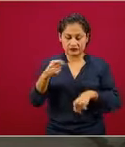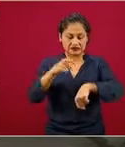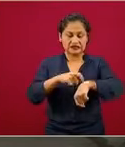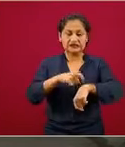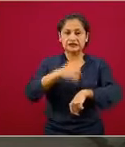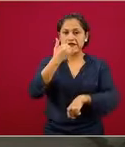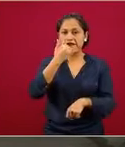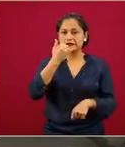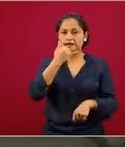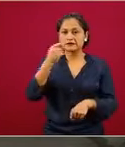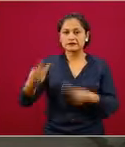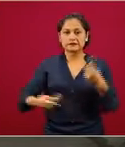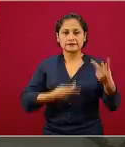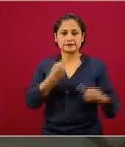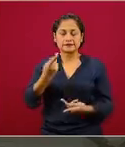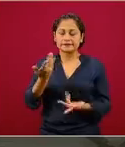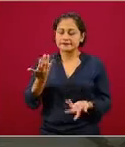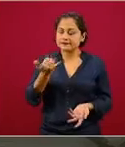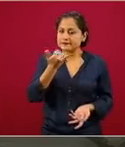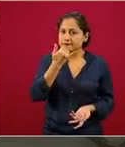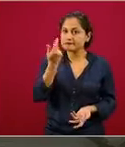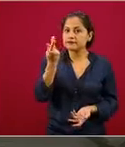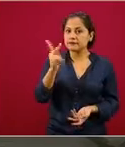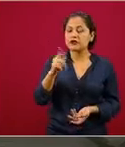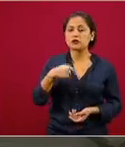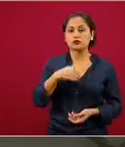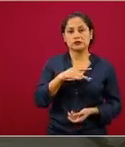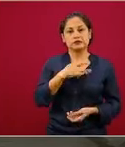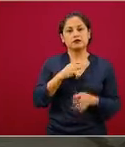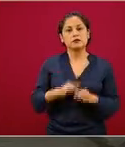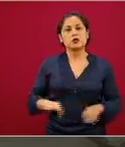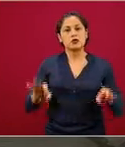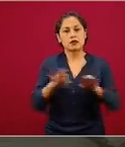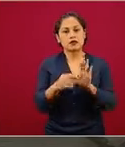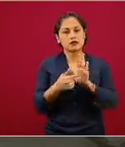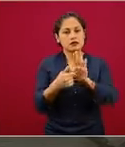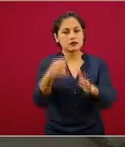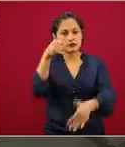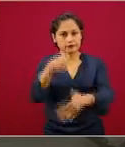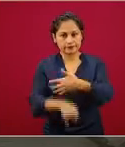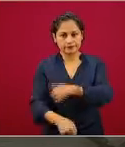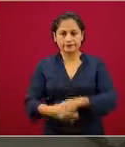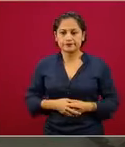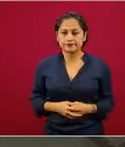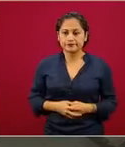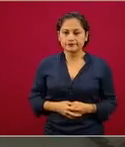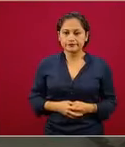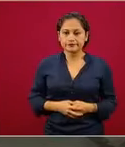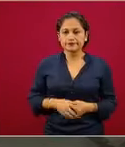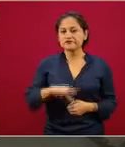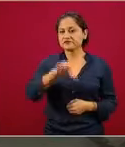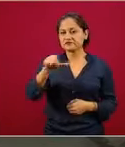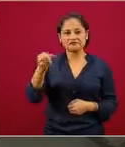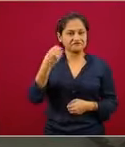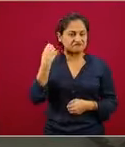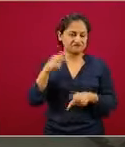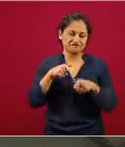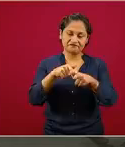de las preguntas, pero considero que era importante llegar a cierto detalle. La siguiente, vamos a tener más conferencias, no se